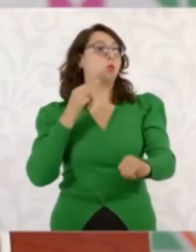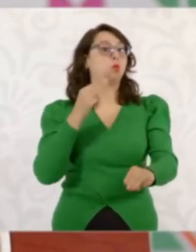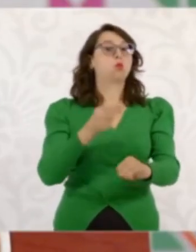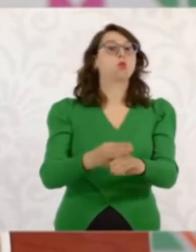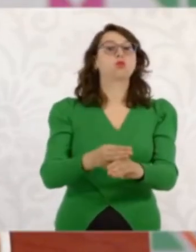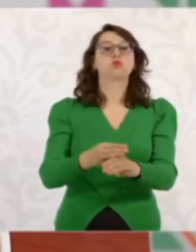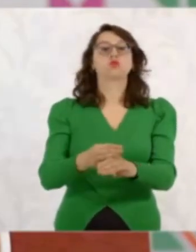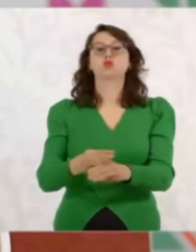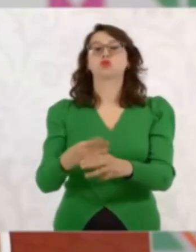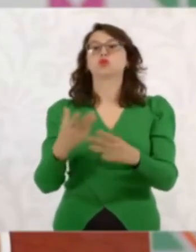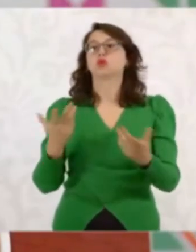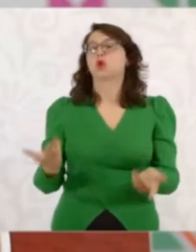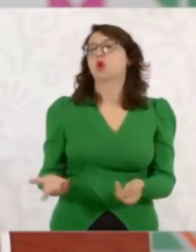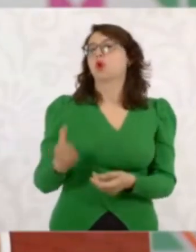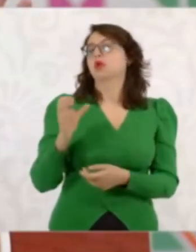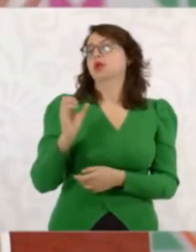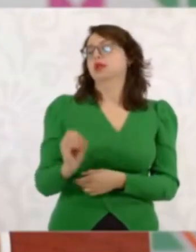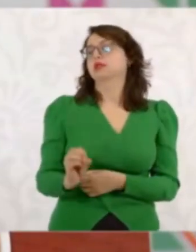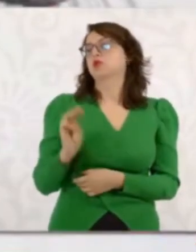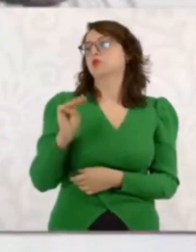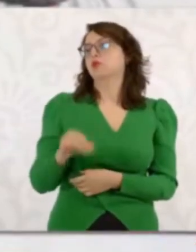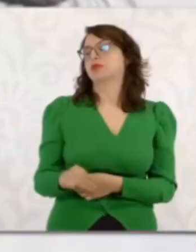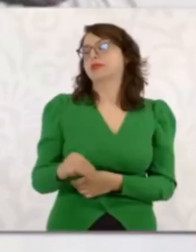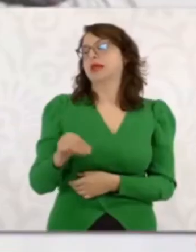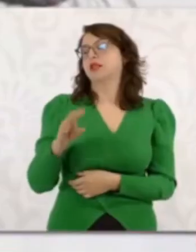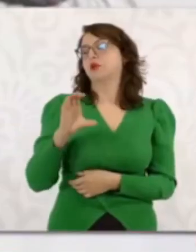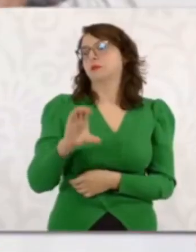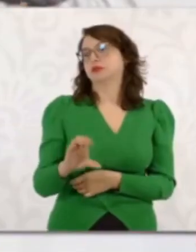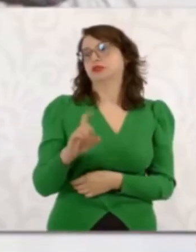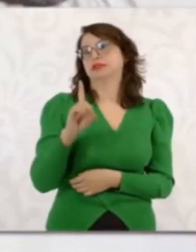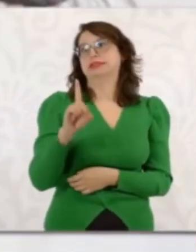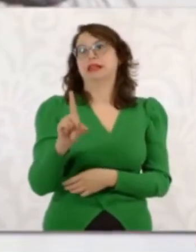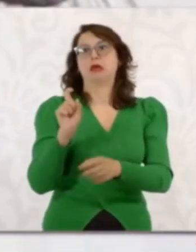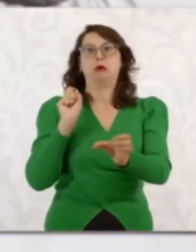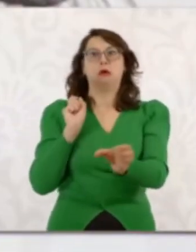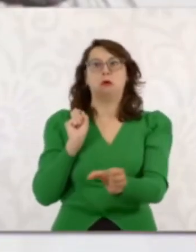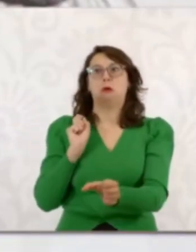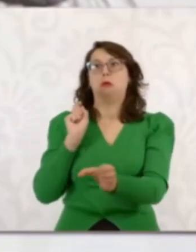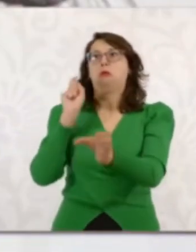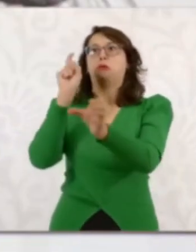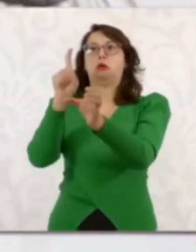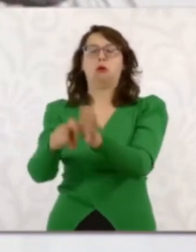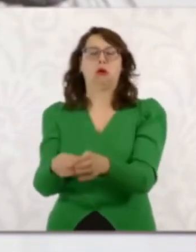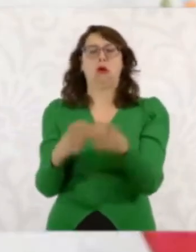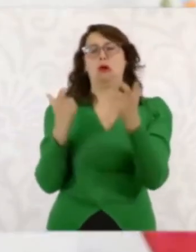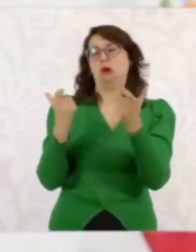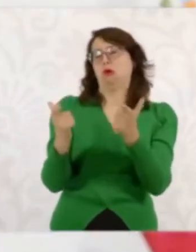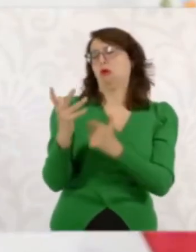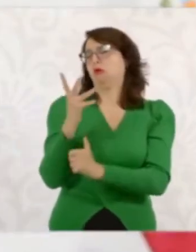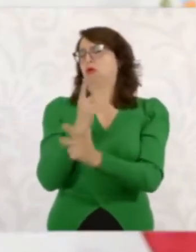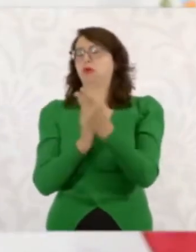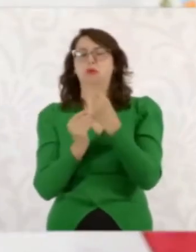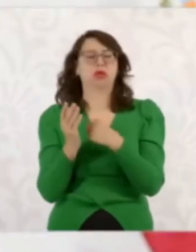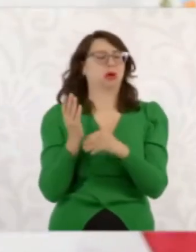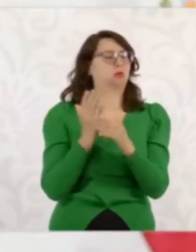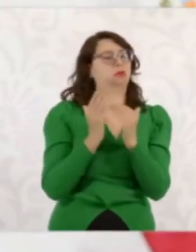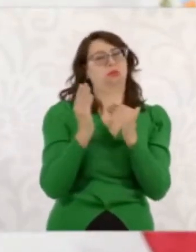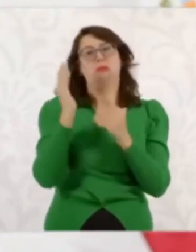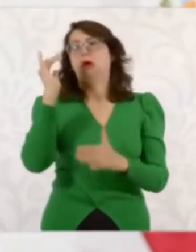de Cooperación para el Desarrollo, somos de las economías más avanzadas del mundo, se acabó la